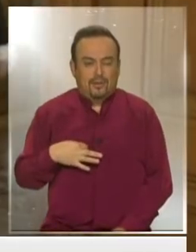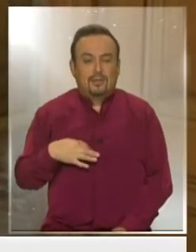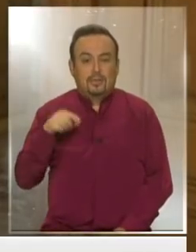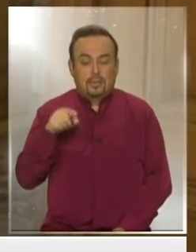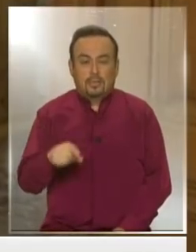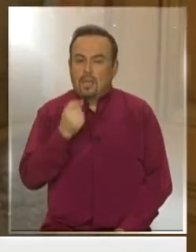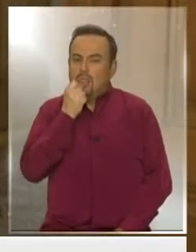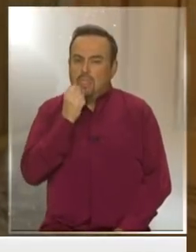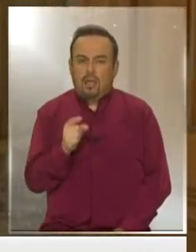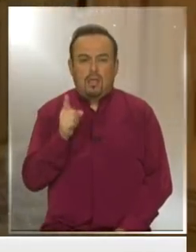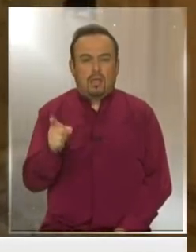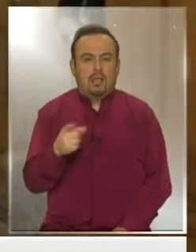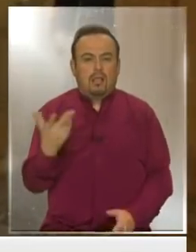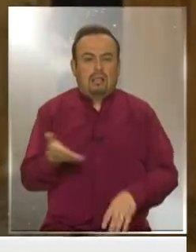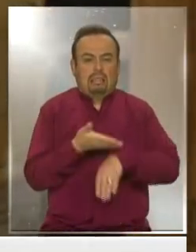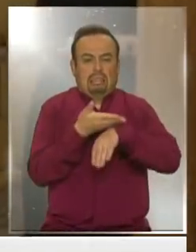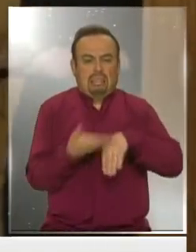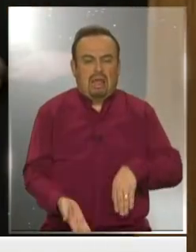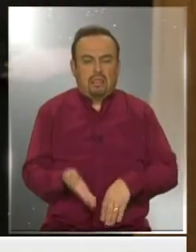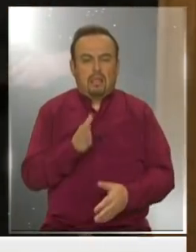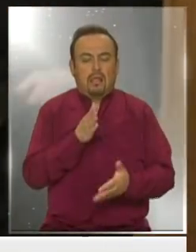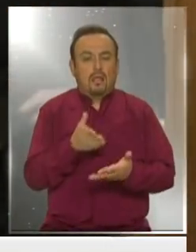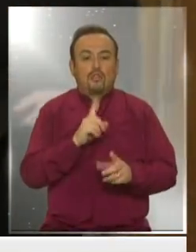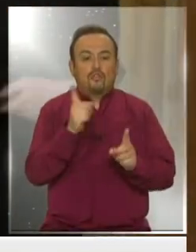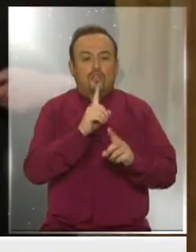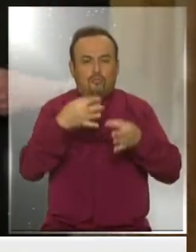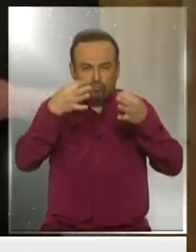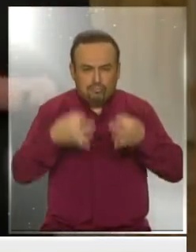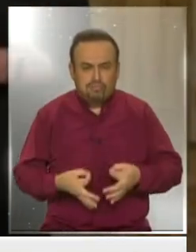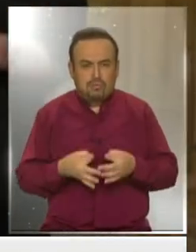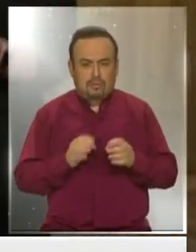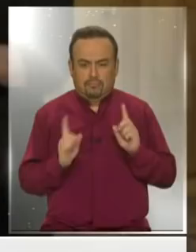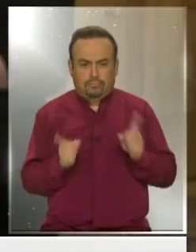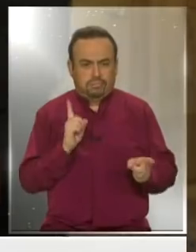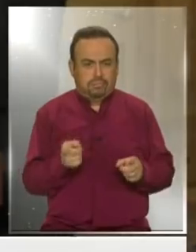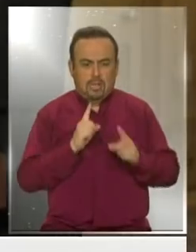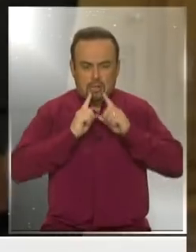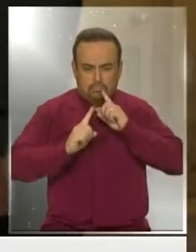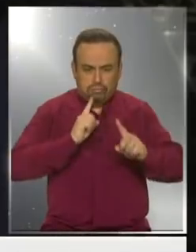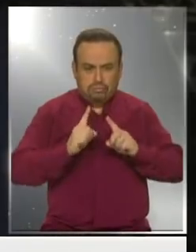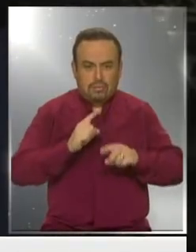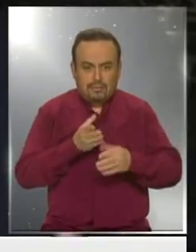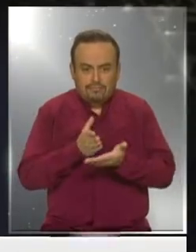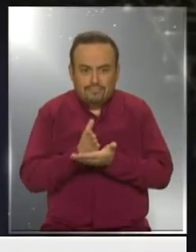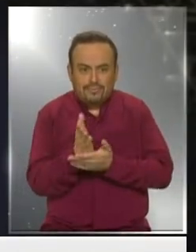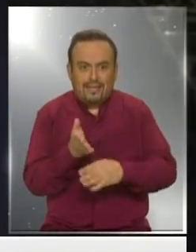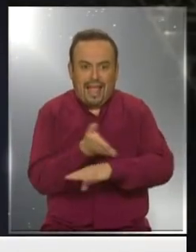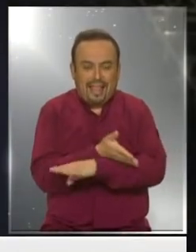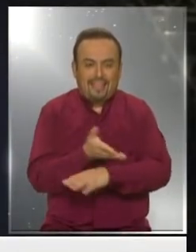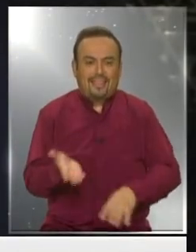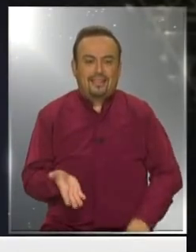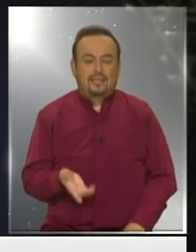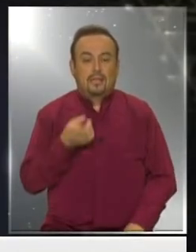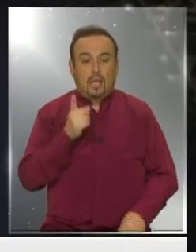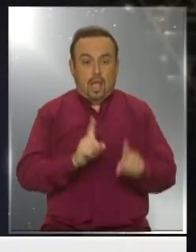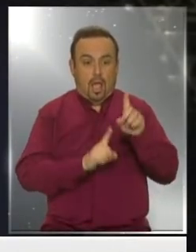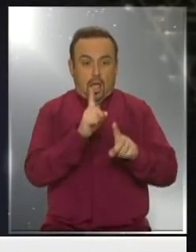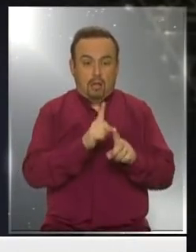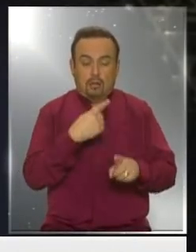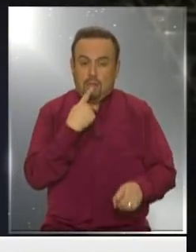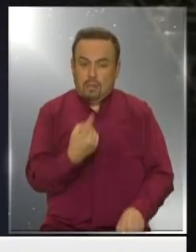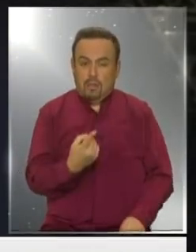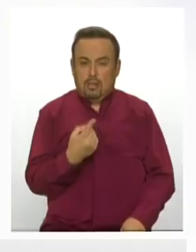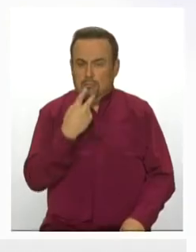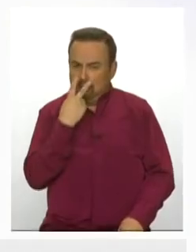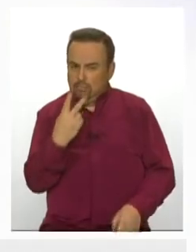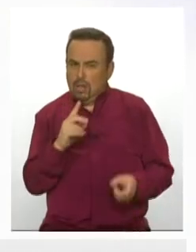quien acusan de haber actuado tarde y de no contar con la suficiente capacidad de testeo en las fases iniciales, aunque algunos ahora ven